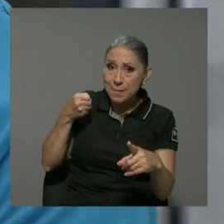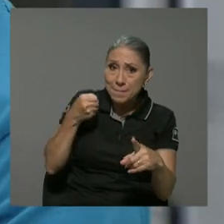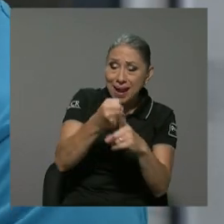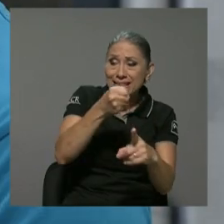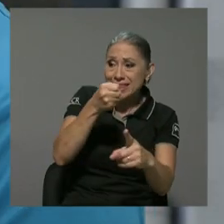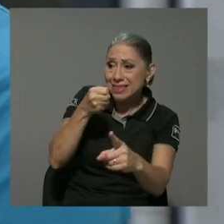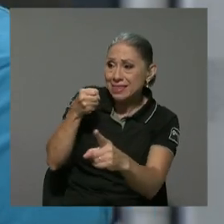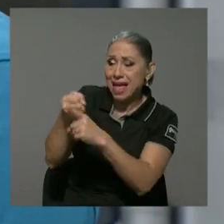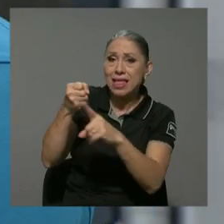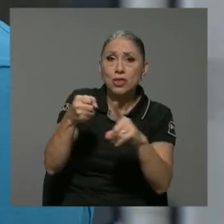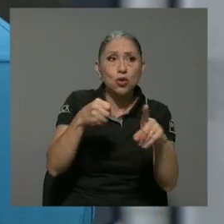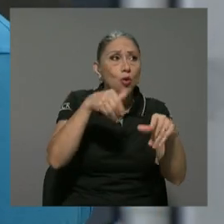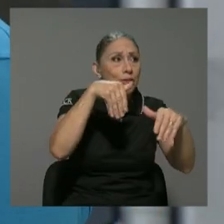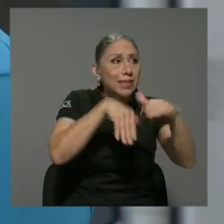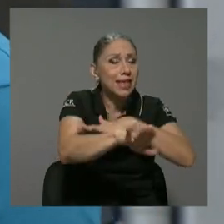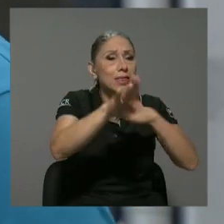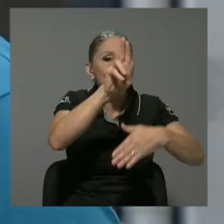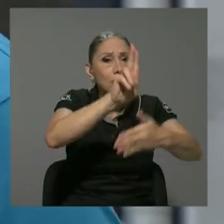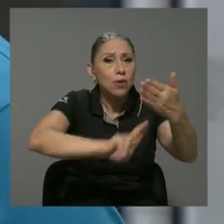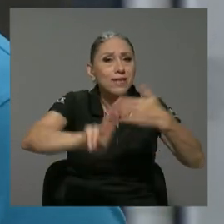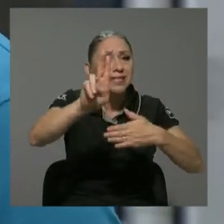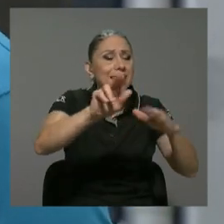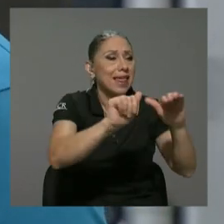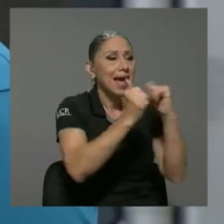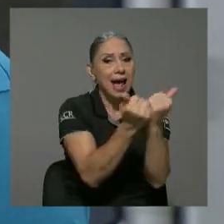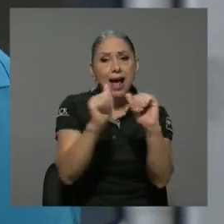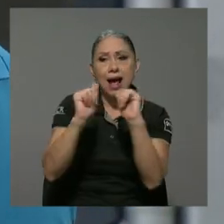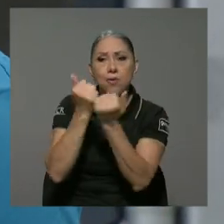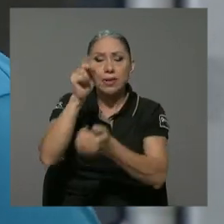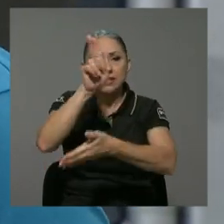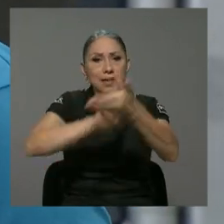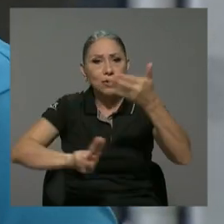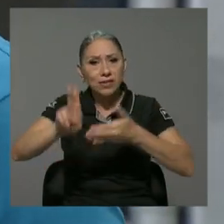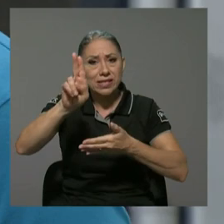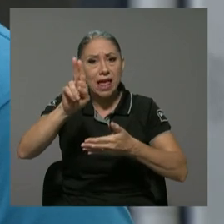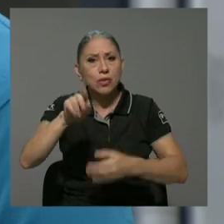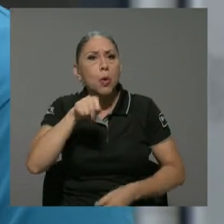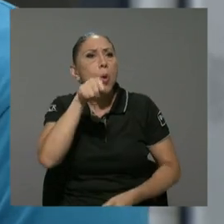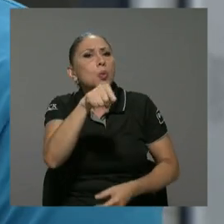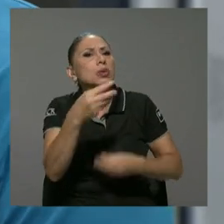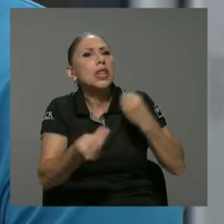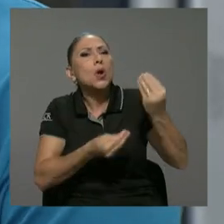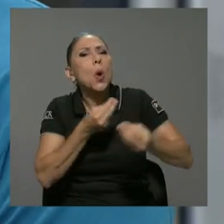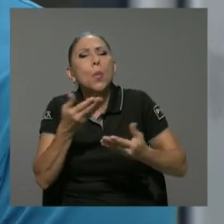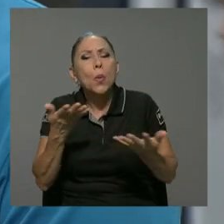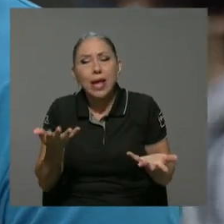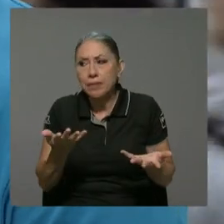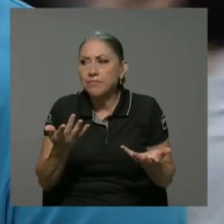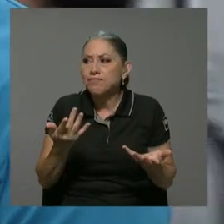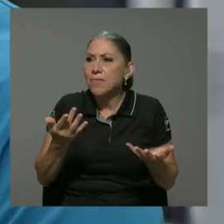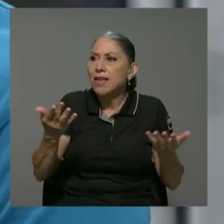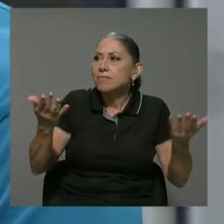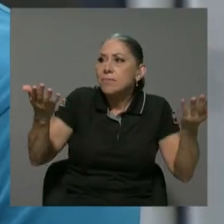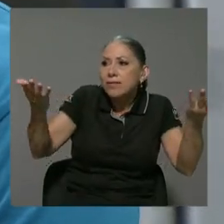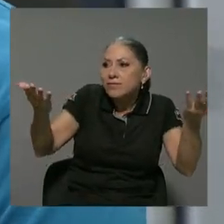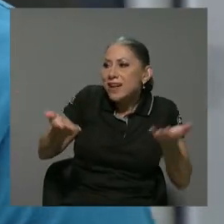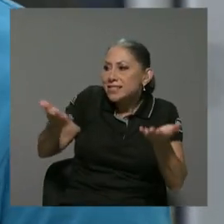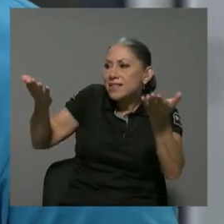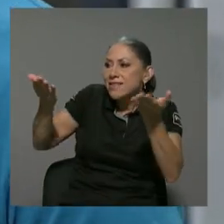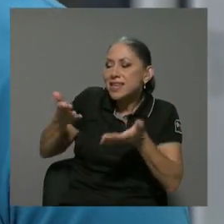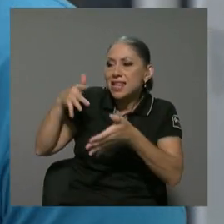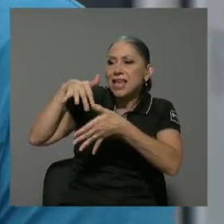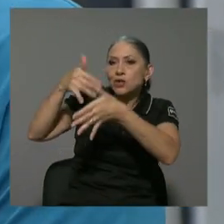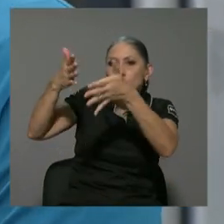universidad? ¿Cómo ve usted que ha sido el recibir estudiantes, verdad, que han sufrido unas circunstancias